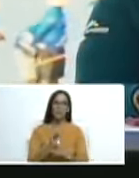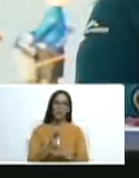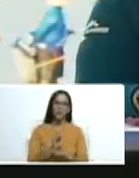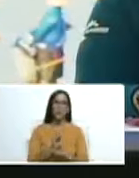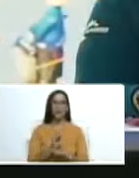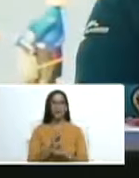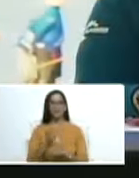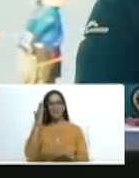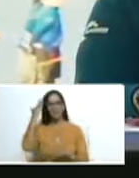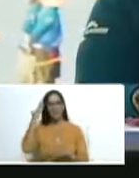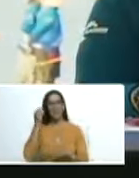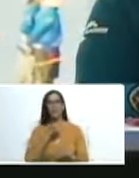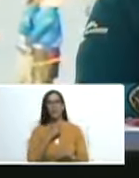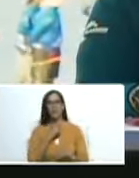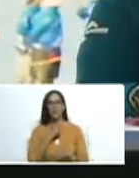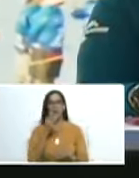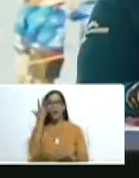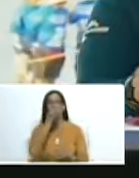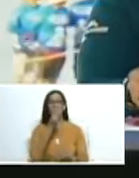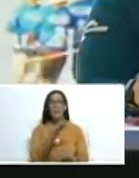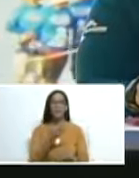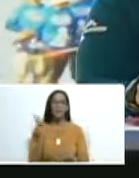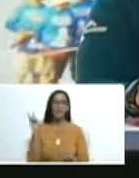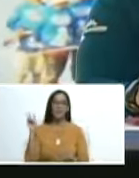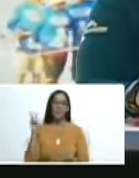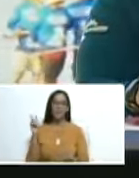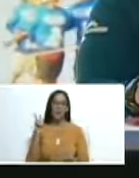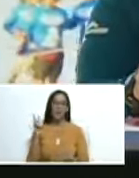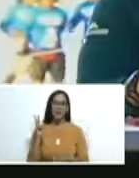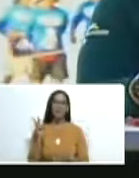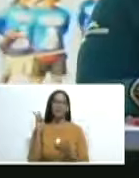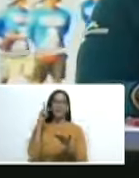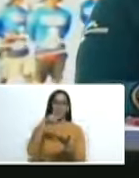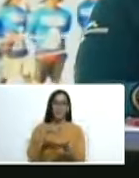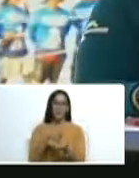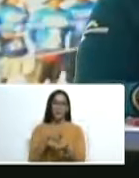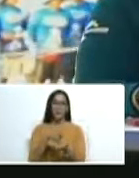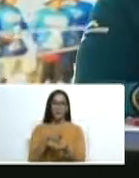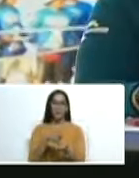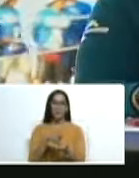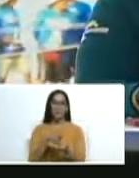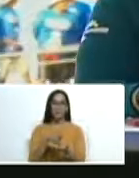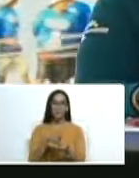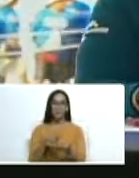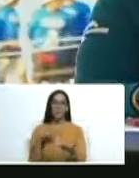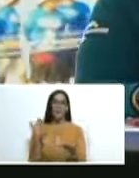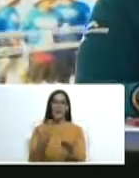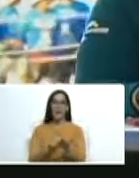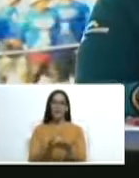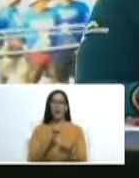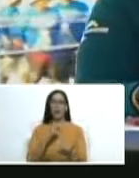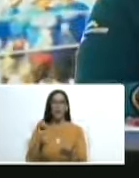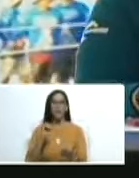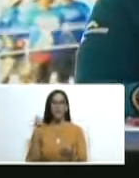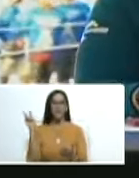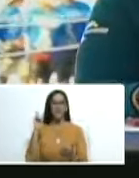saber apreciar lo bello que es Venezuela y venir hasta el extremo oriente de Venezuela, a Carúpano,